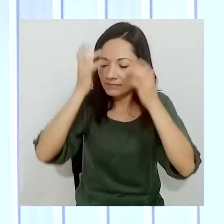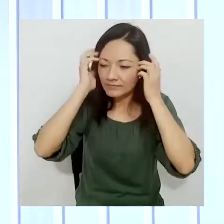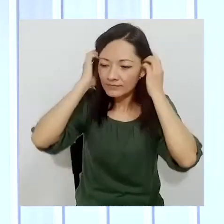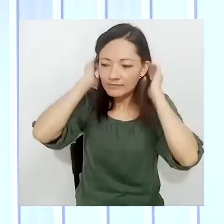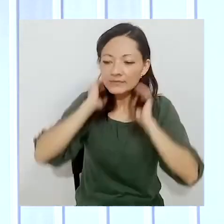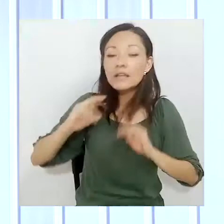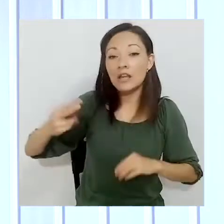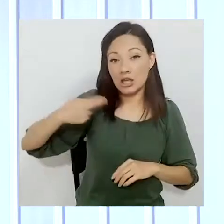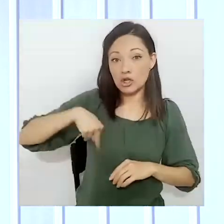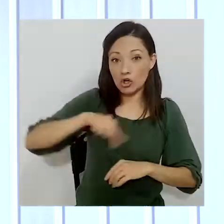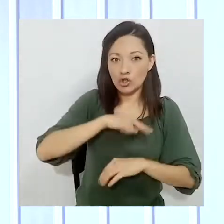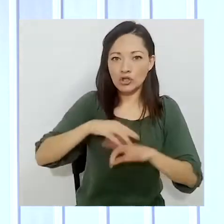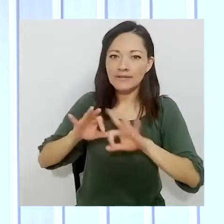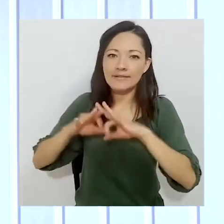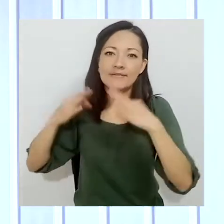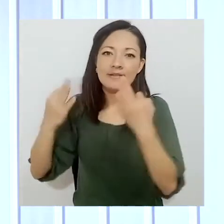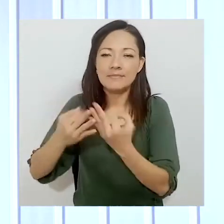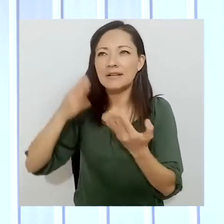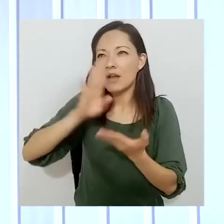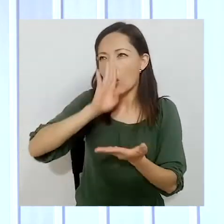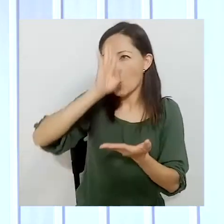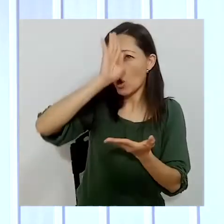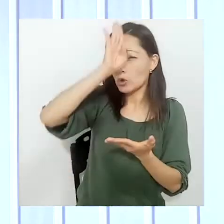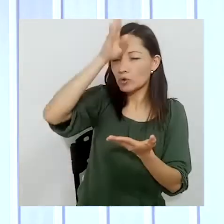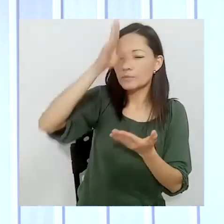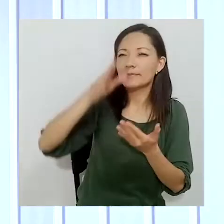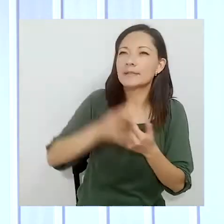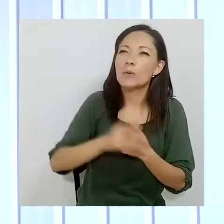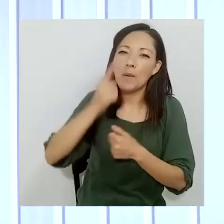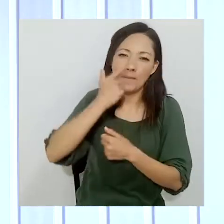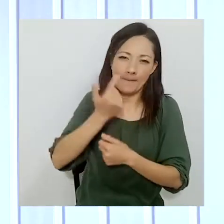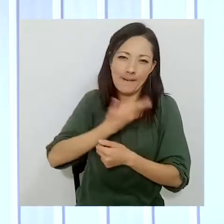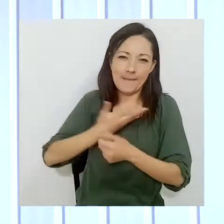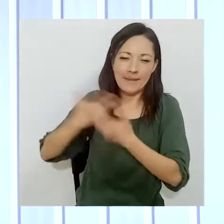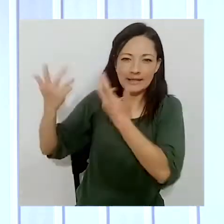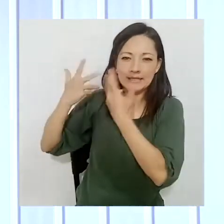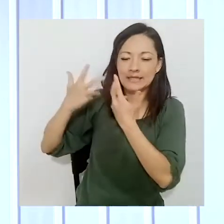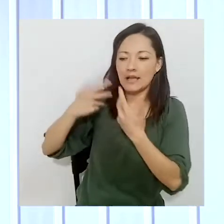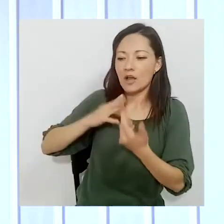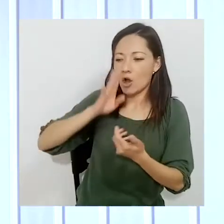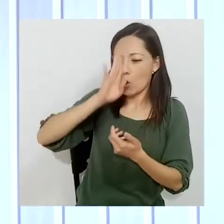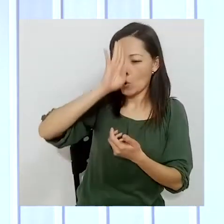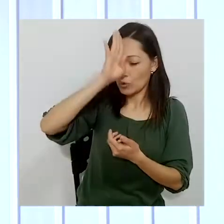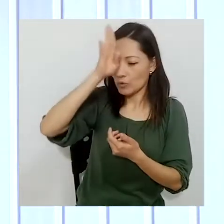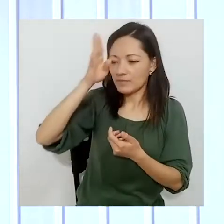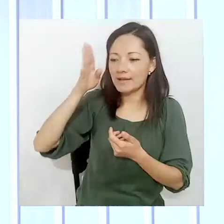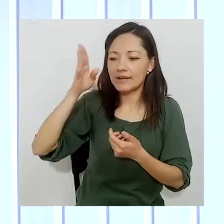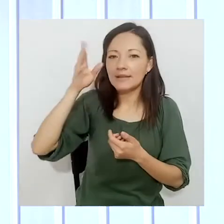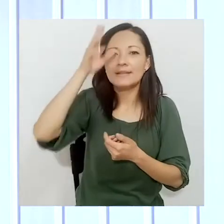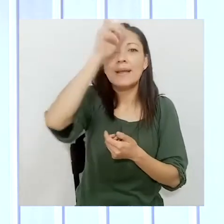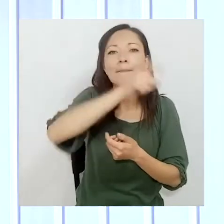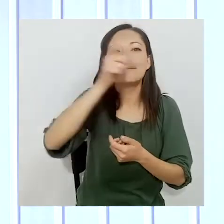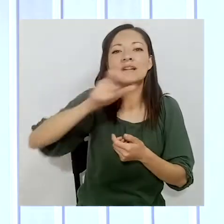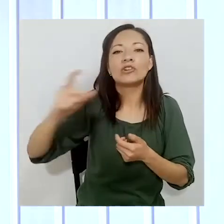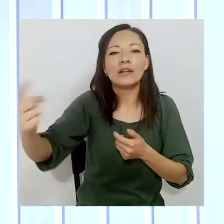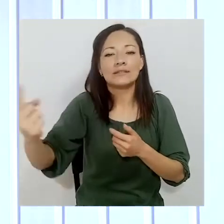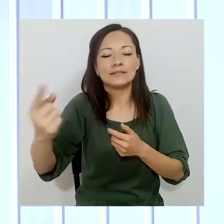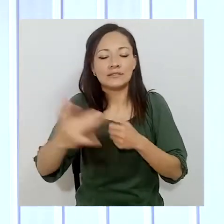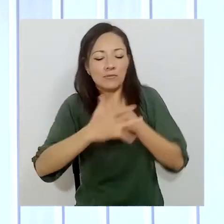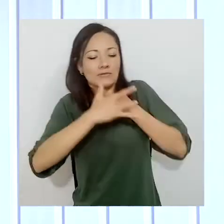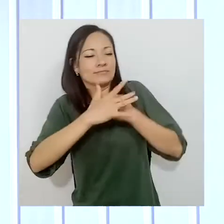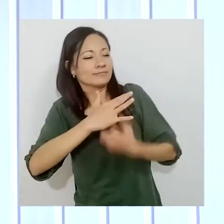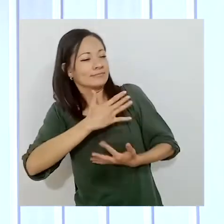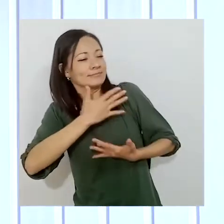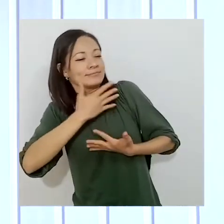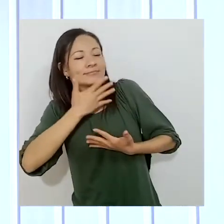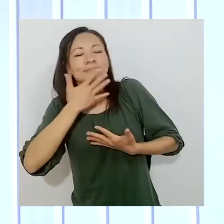que es familiar, nuestro grupo familiar que viene de papá, de mamá, de hermanos, pero además vienen personas que nos inspiran, que